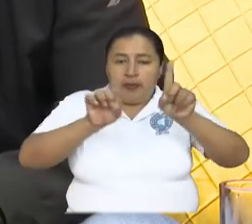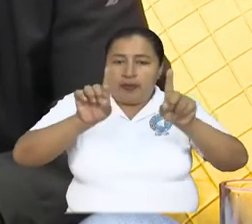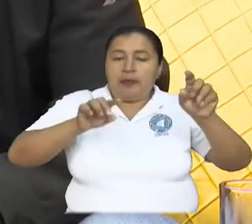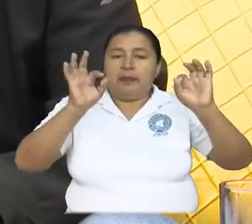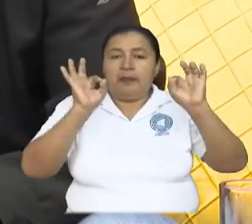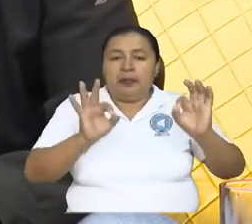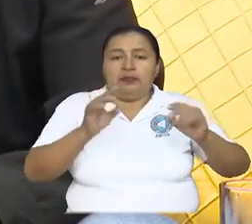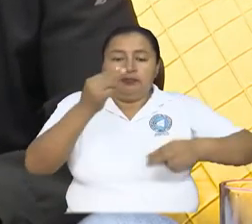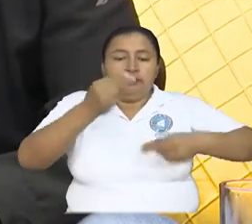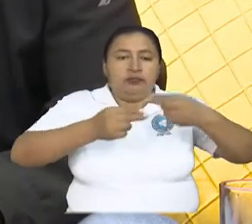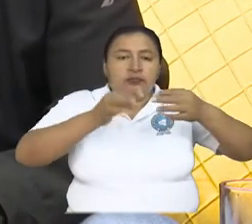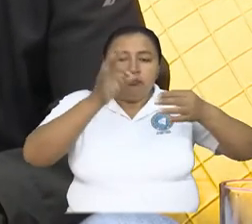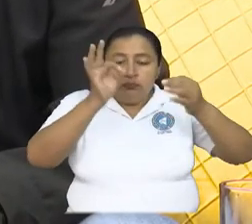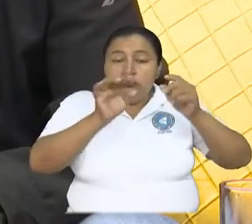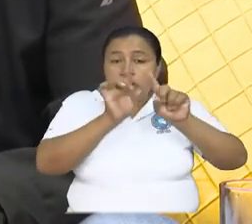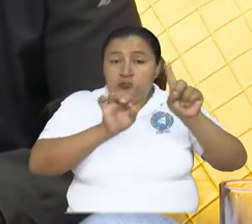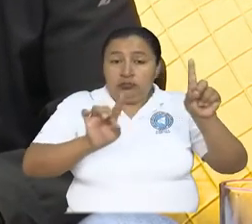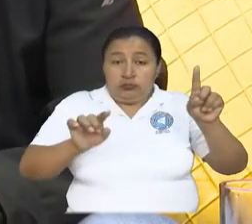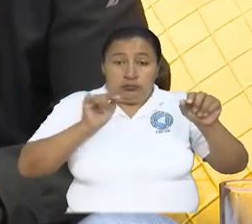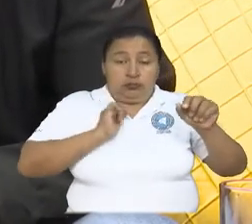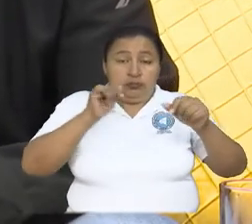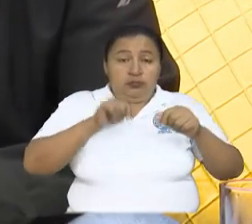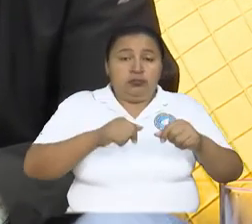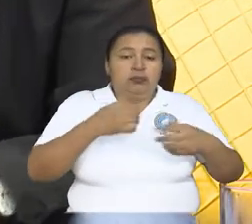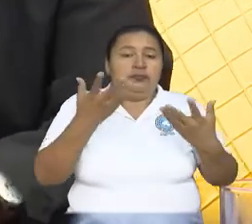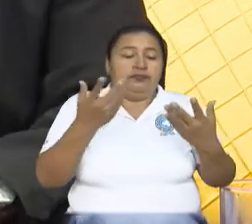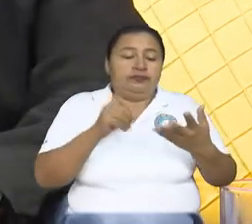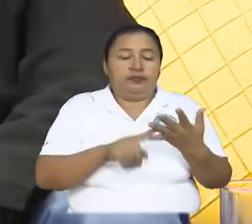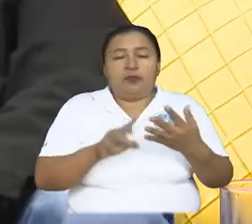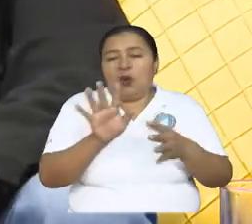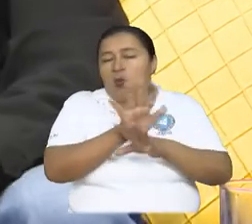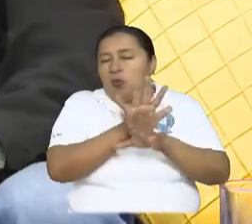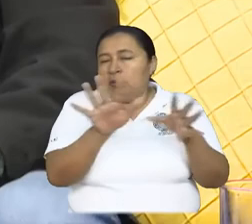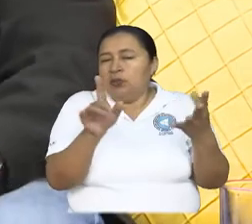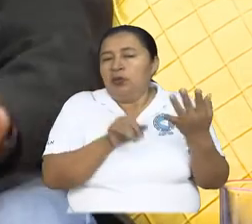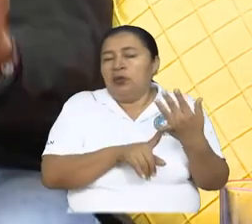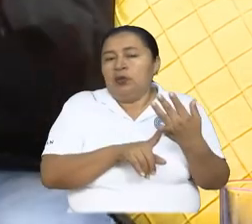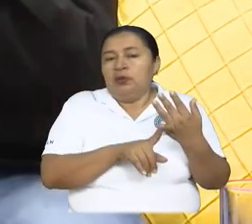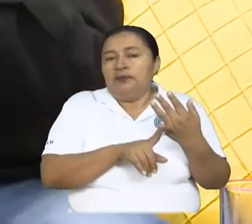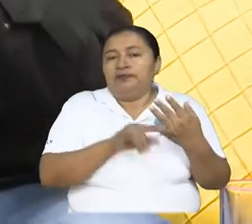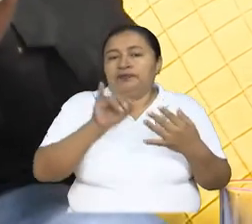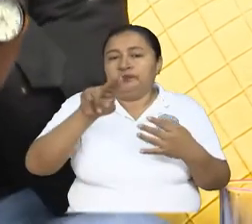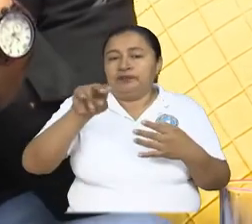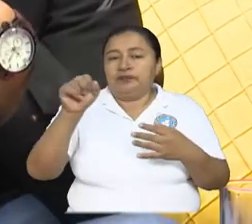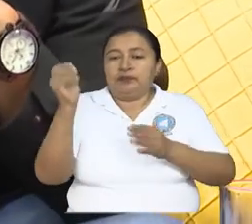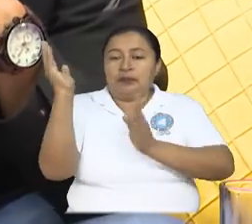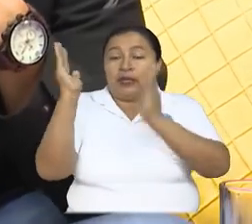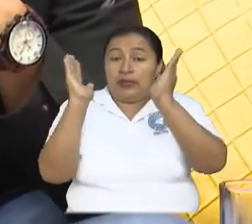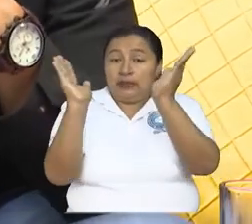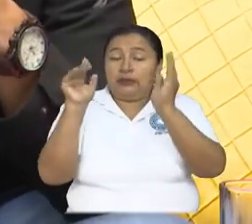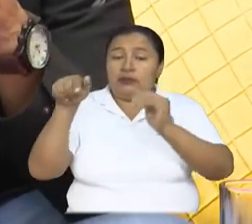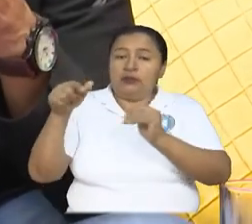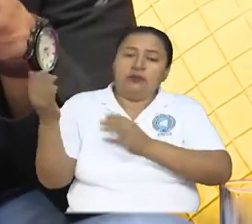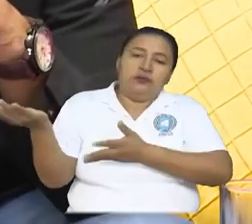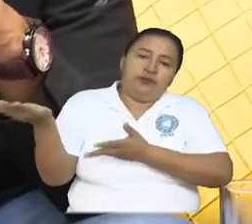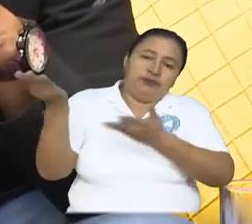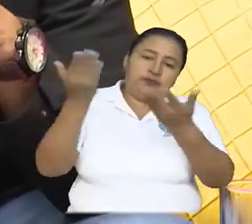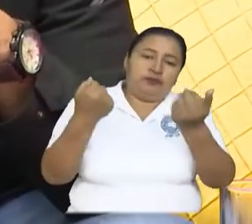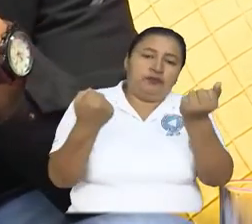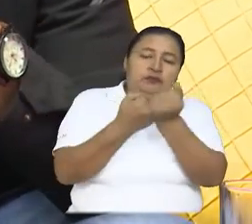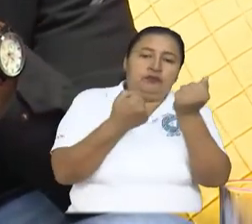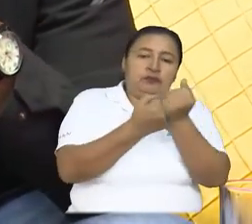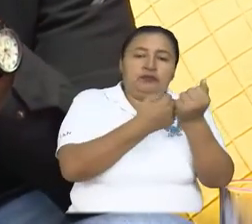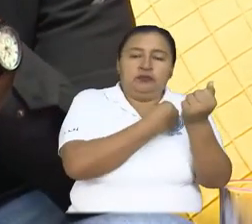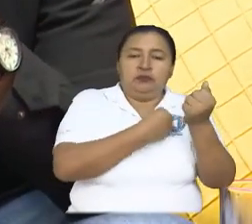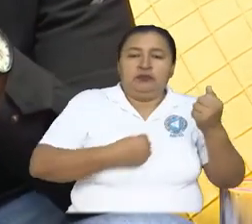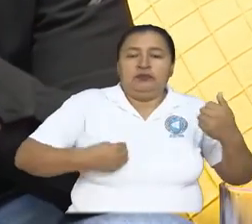números vitales verdad y lo último es que el anís nos va a apoyar a nosotros al ministerio